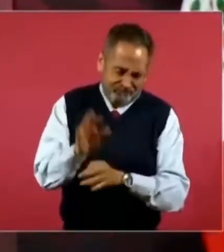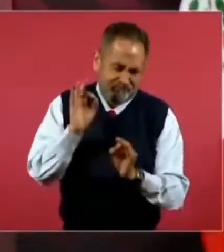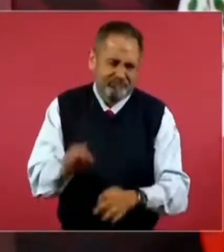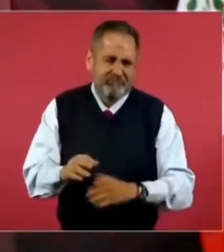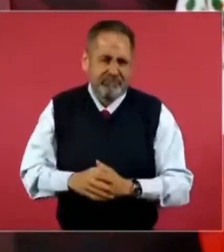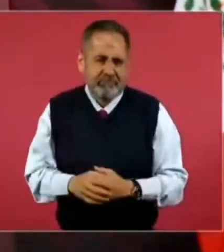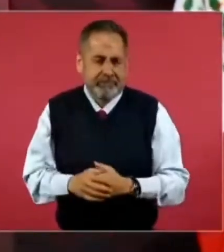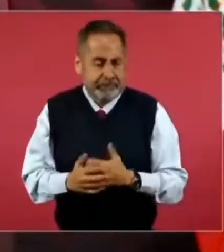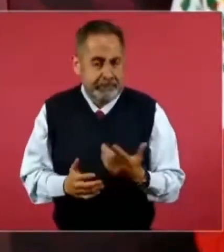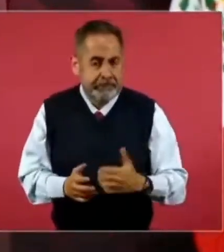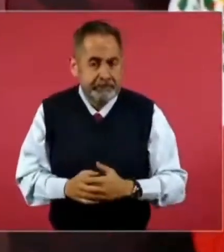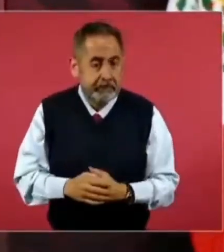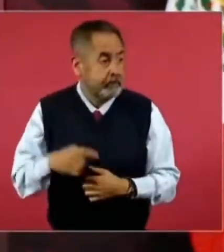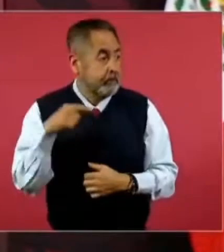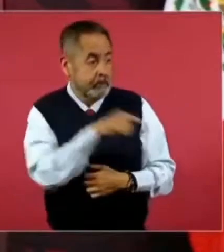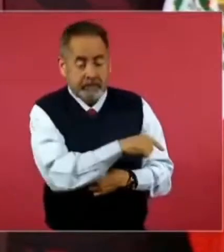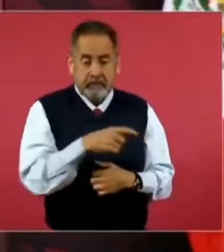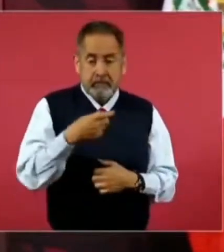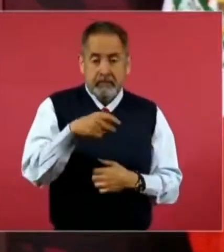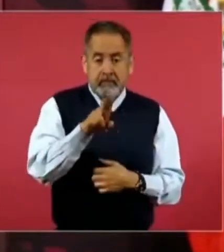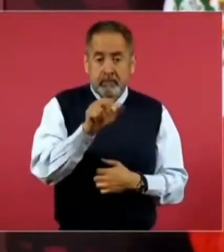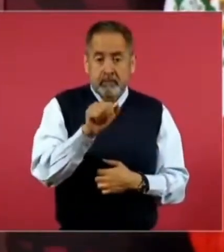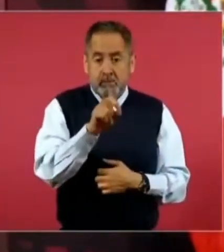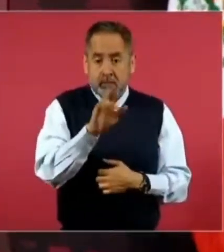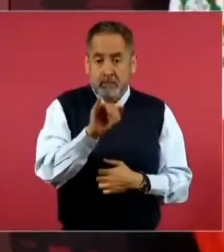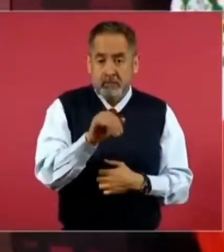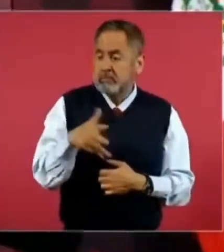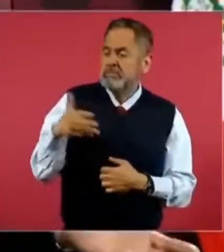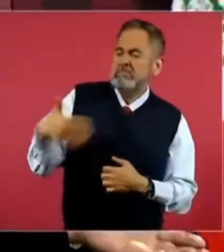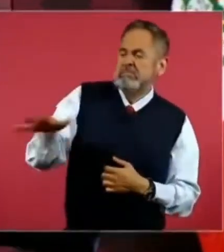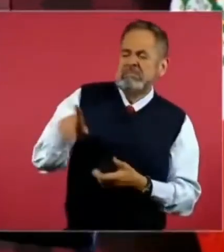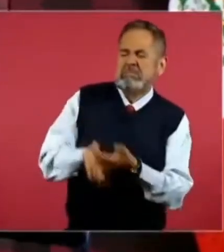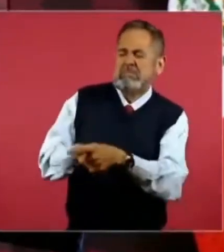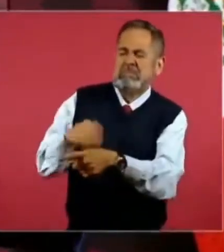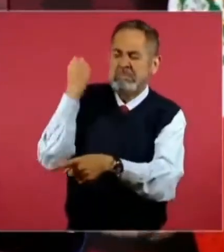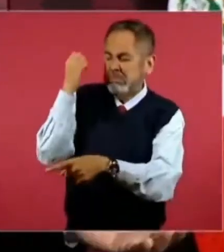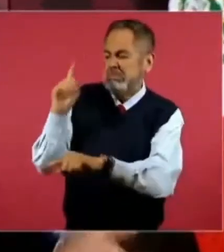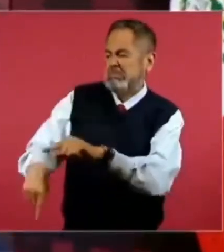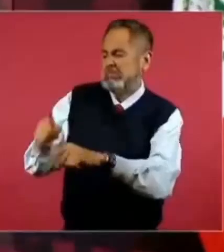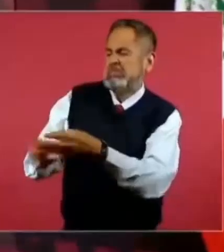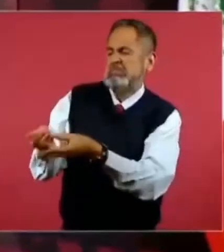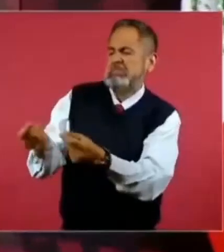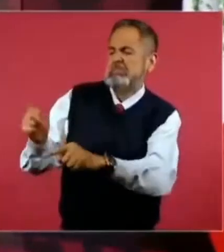Y para Cuadri, Oaxaca debe desaparecer.